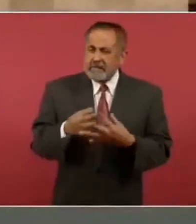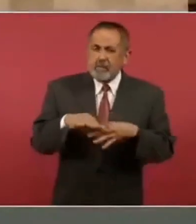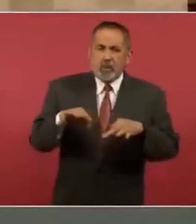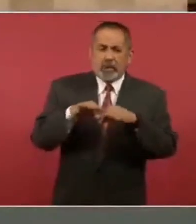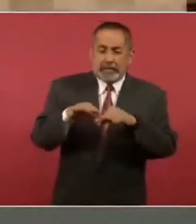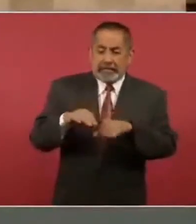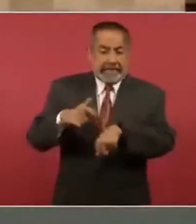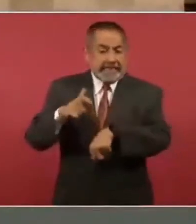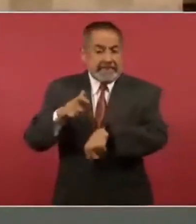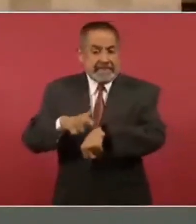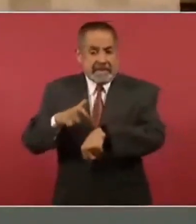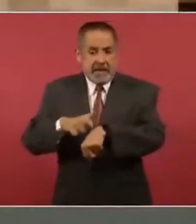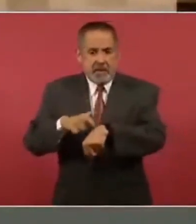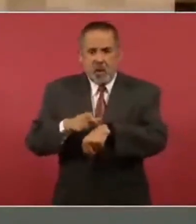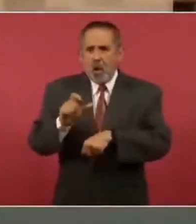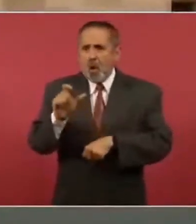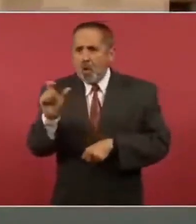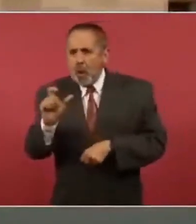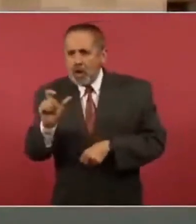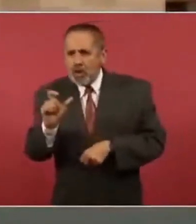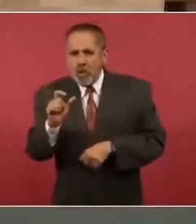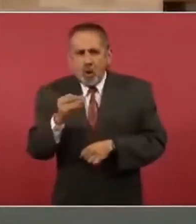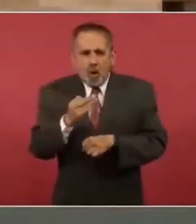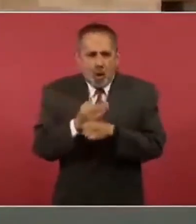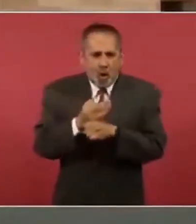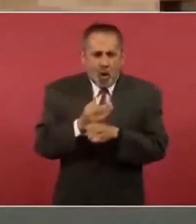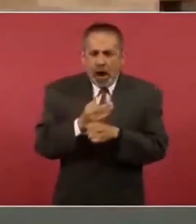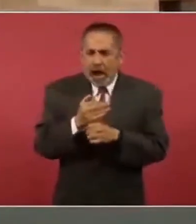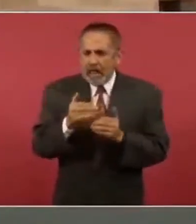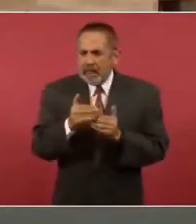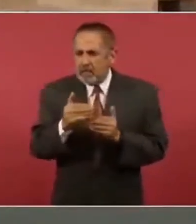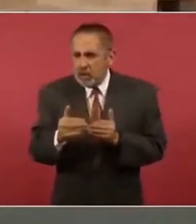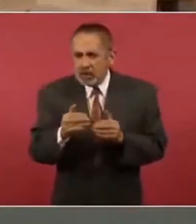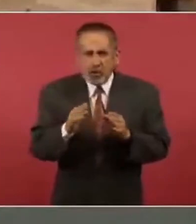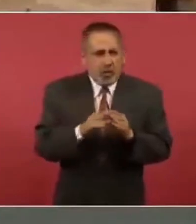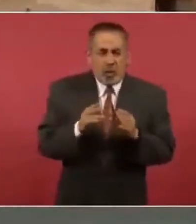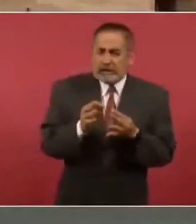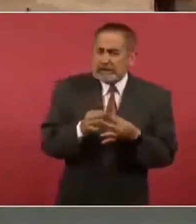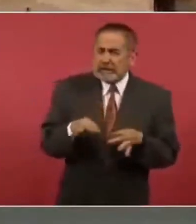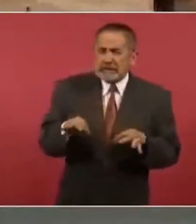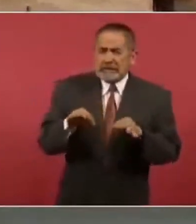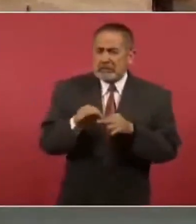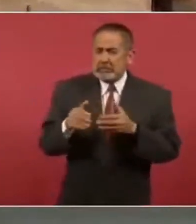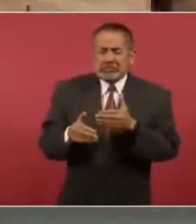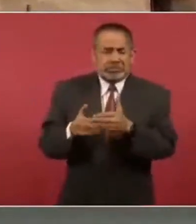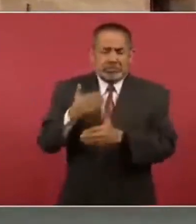esencial y definitorio. Unos días antes